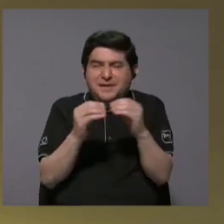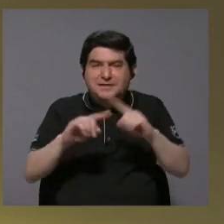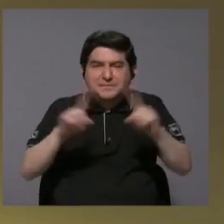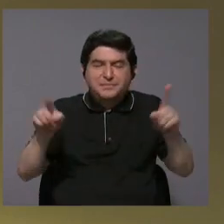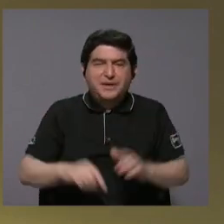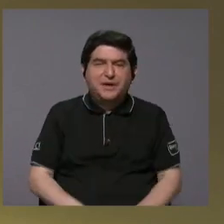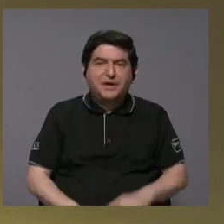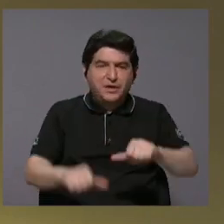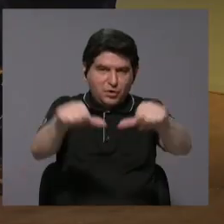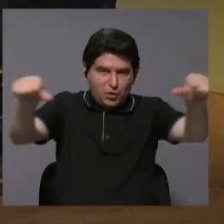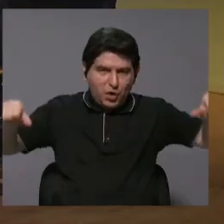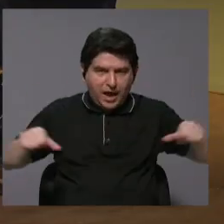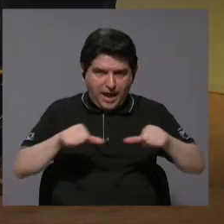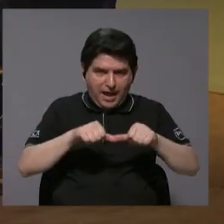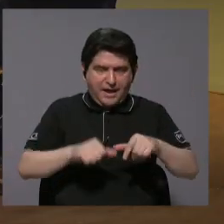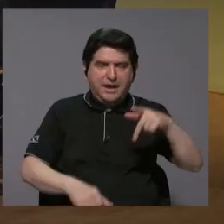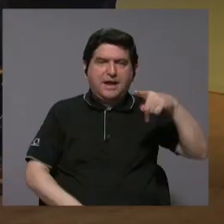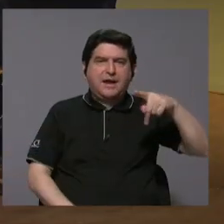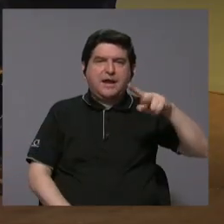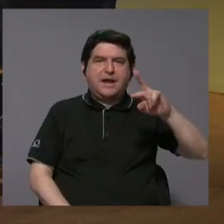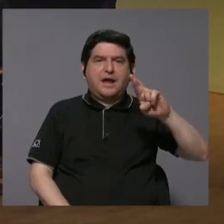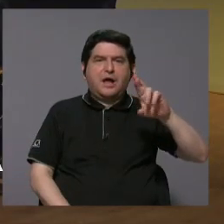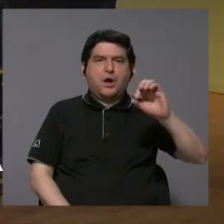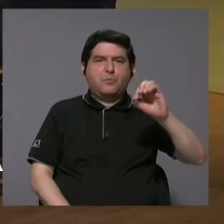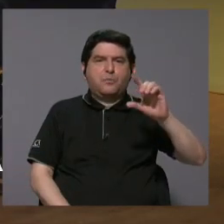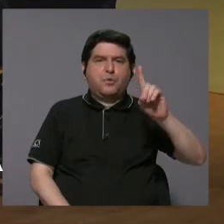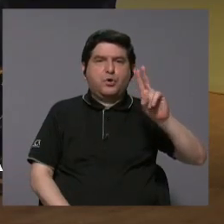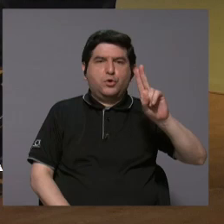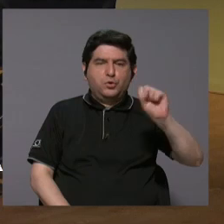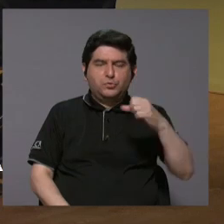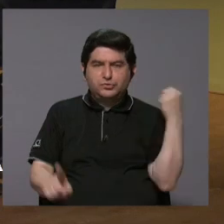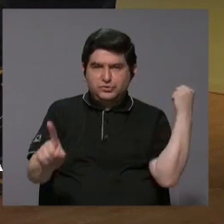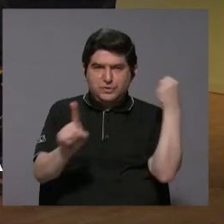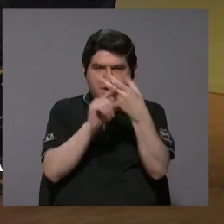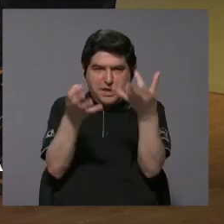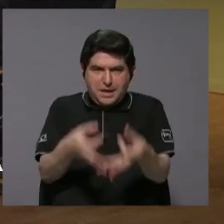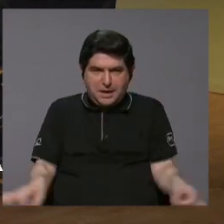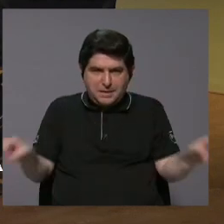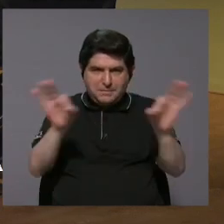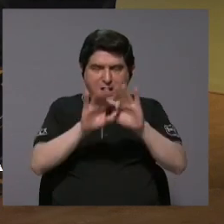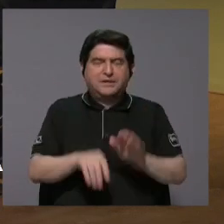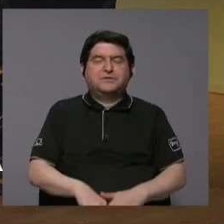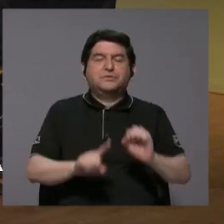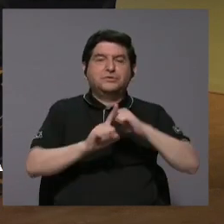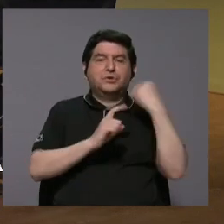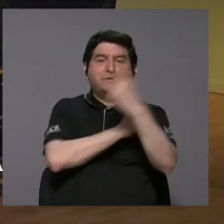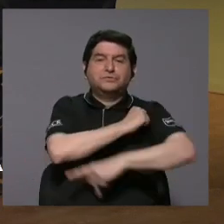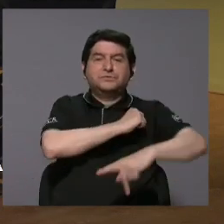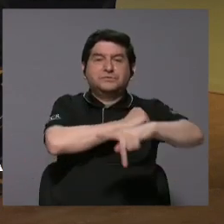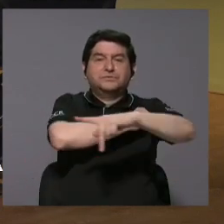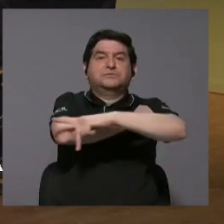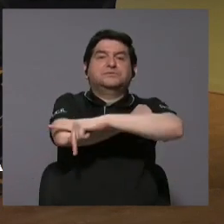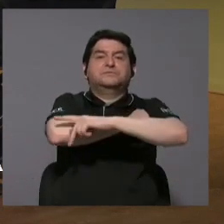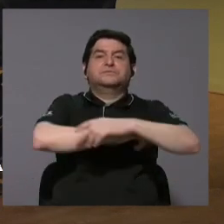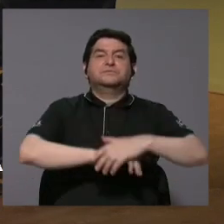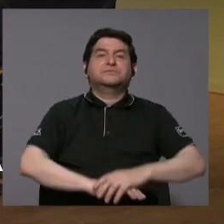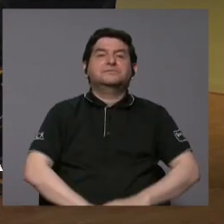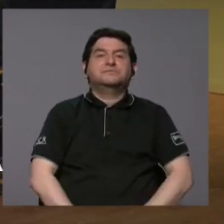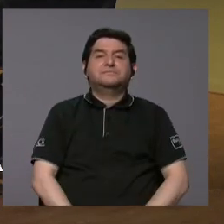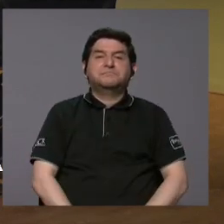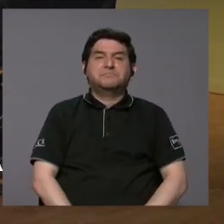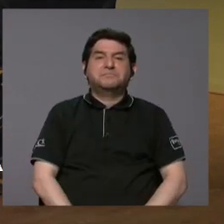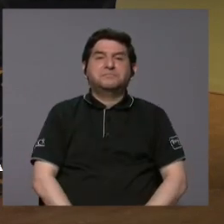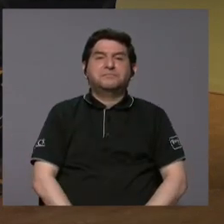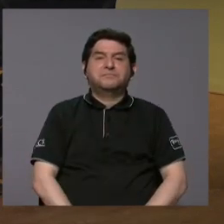PRODUS ha producido un impacto enorme, que es en el Estado de la Nación. En el Estado, más o